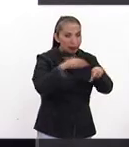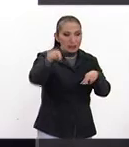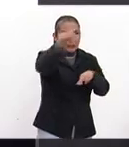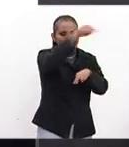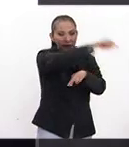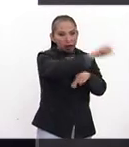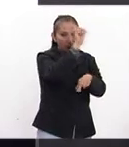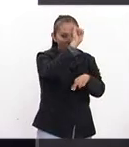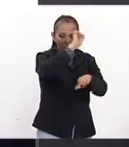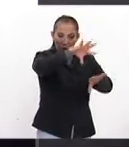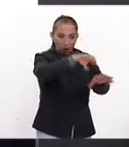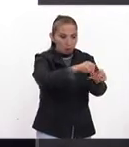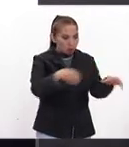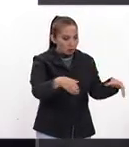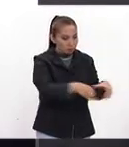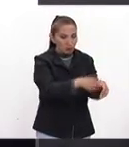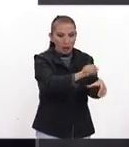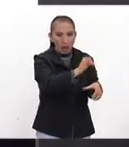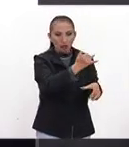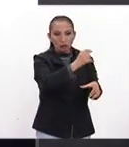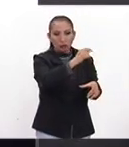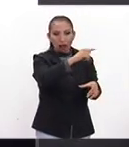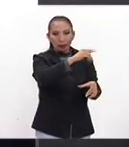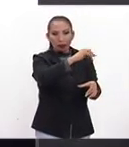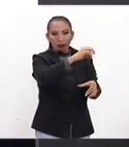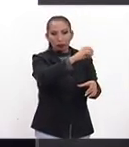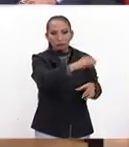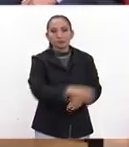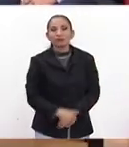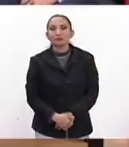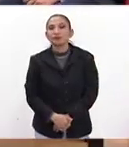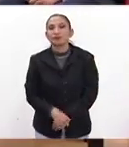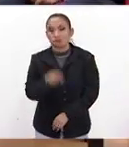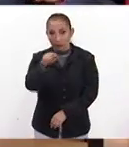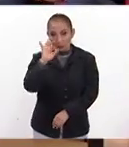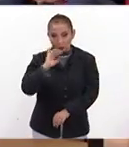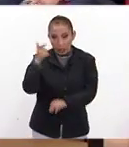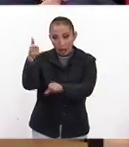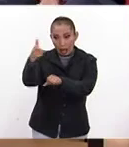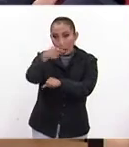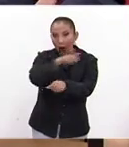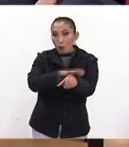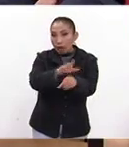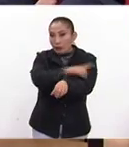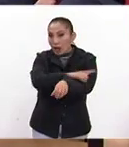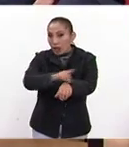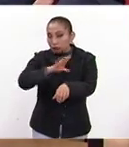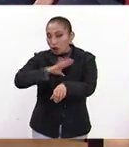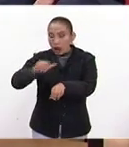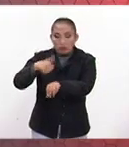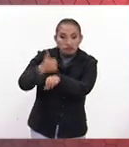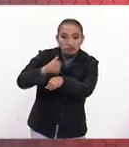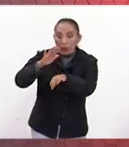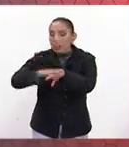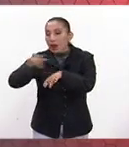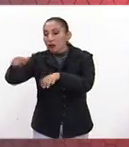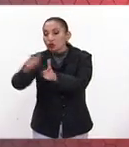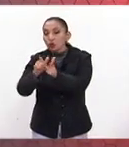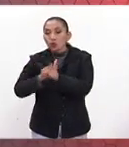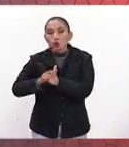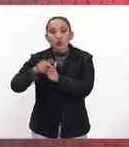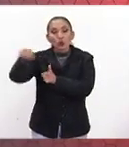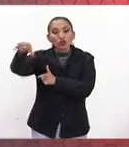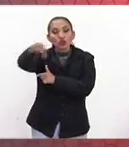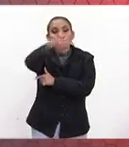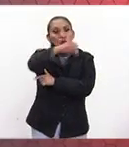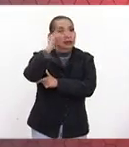al consejo del ayuntamiento, del cabildo. Claro. ¿Tienen ubicados en qué delegaciones se asientan más